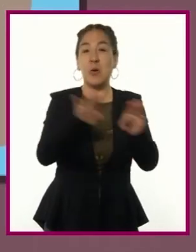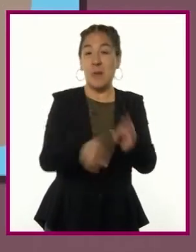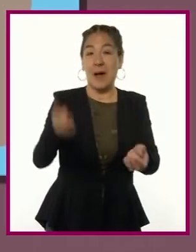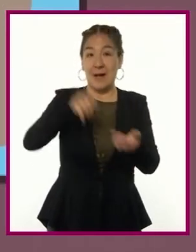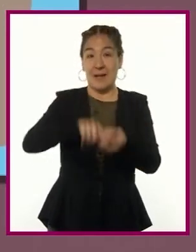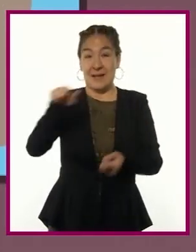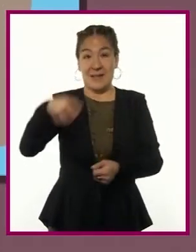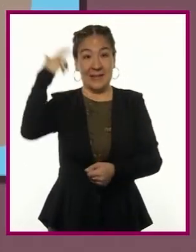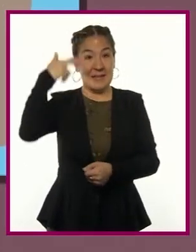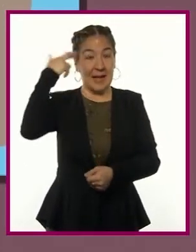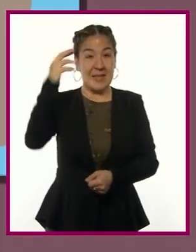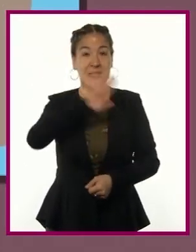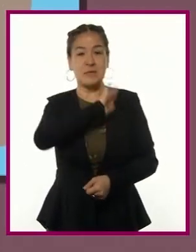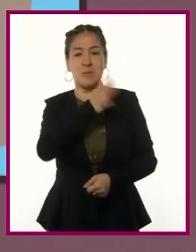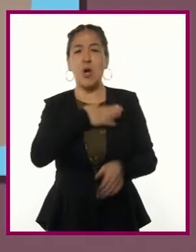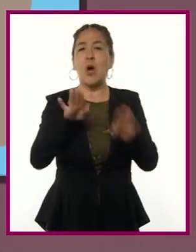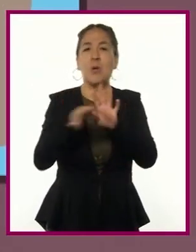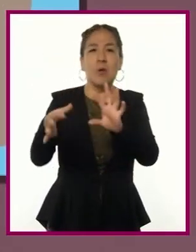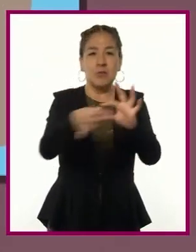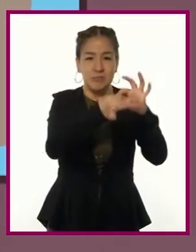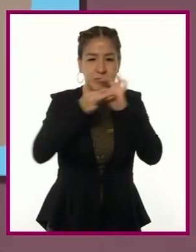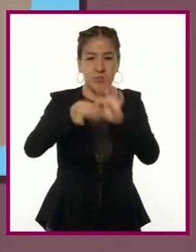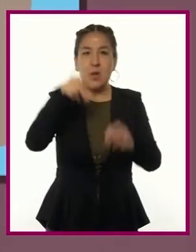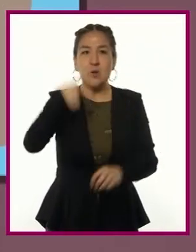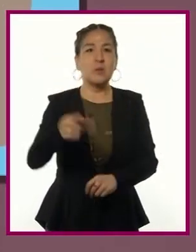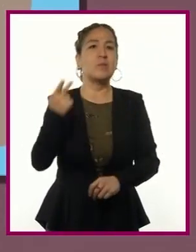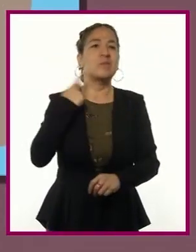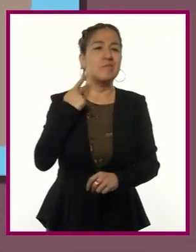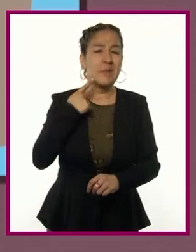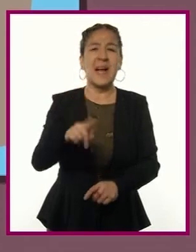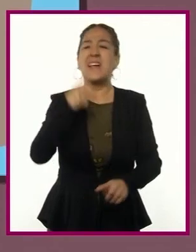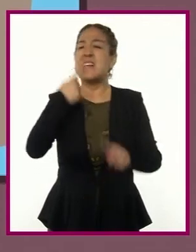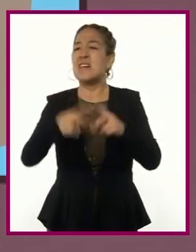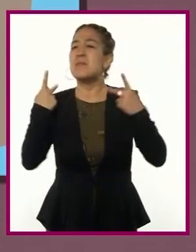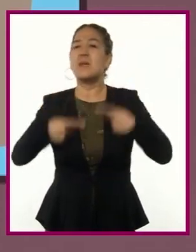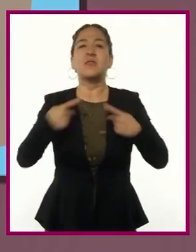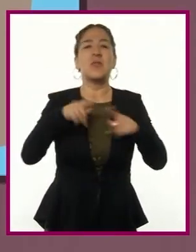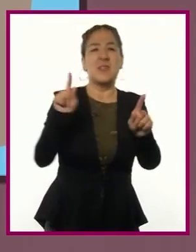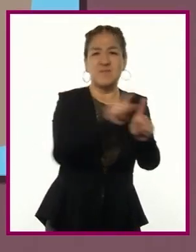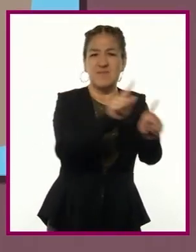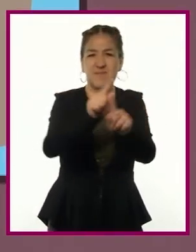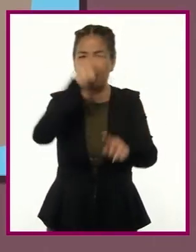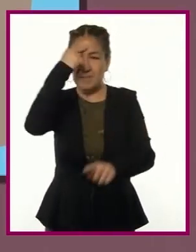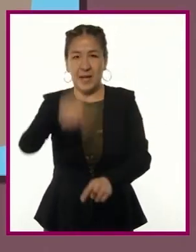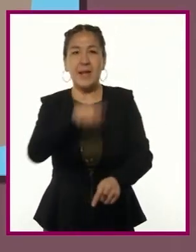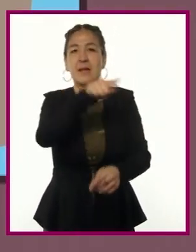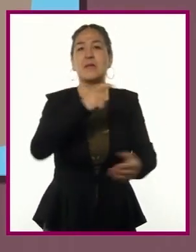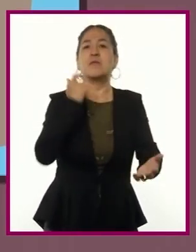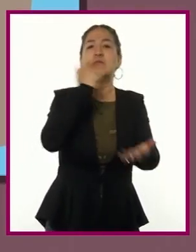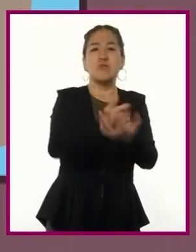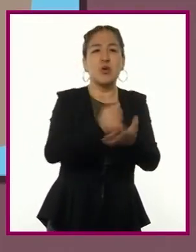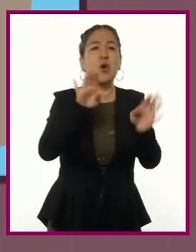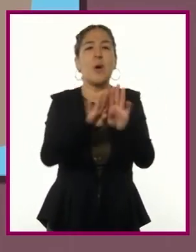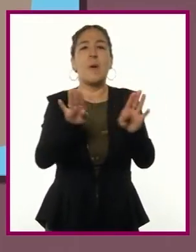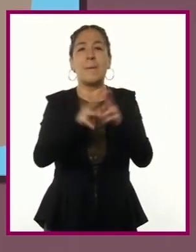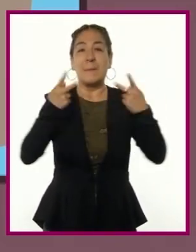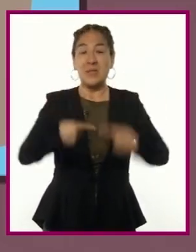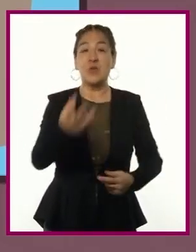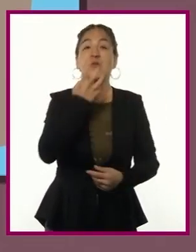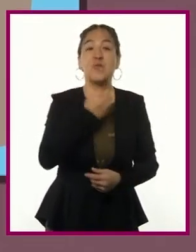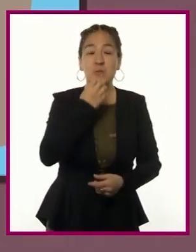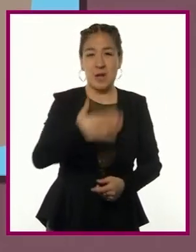orden social y la unidad política, persiguieron a los disidentes, es decir, a protestantes, judíos